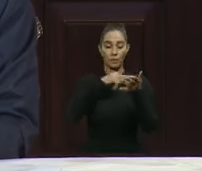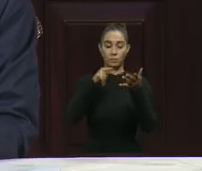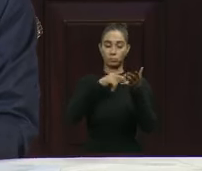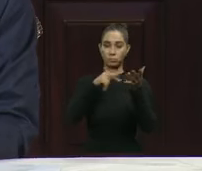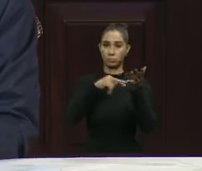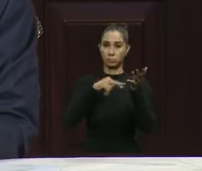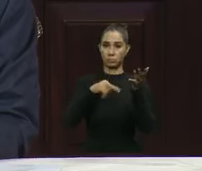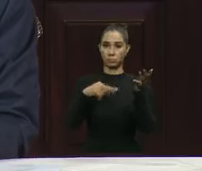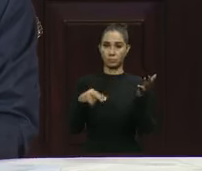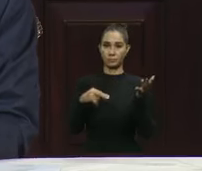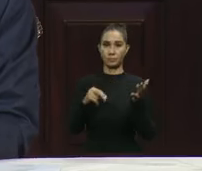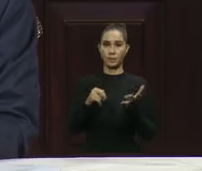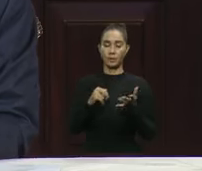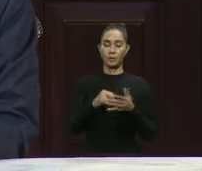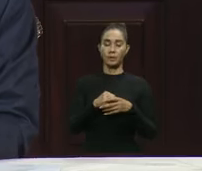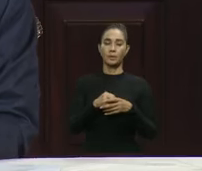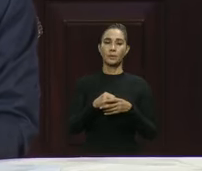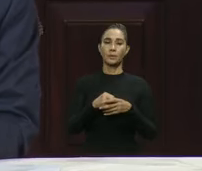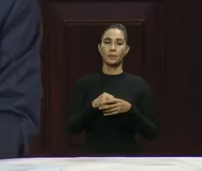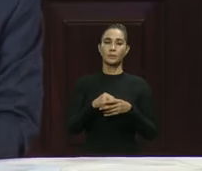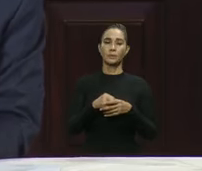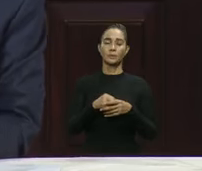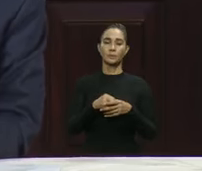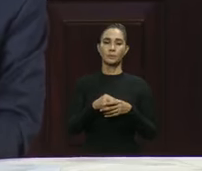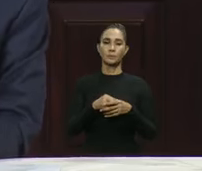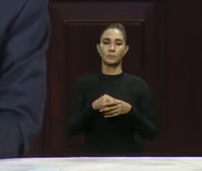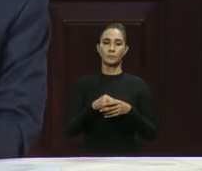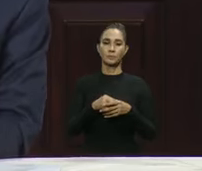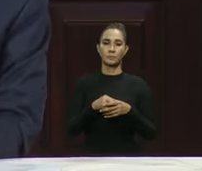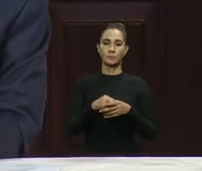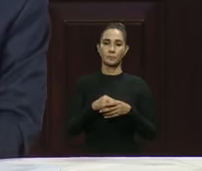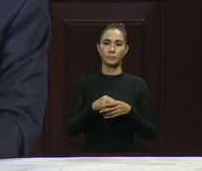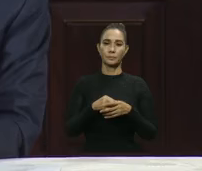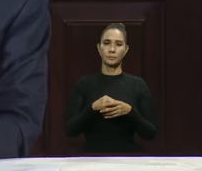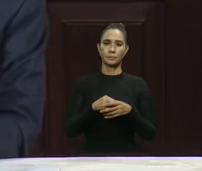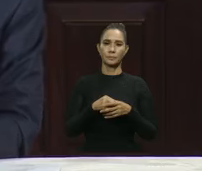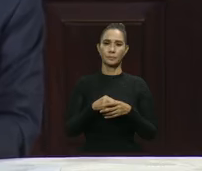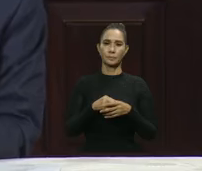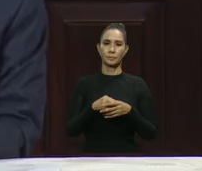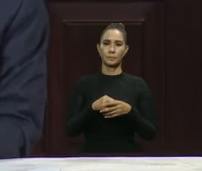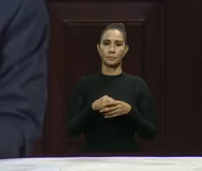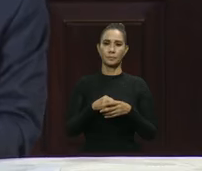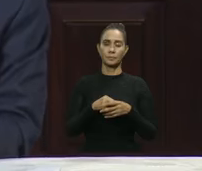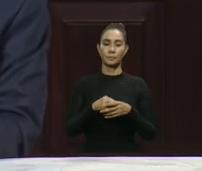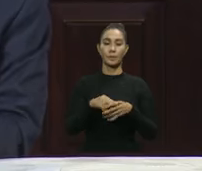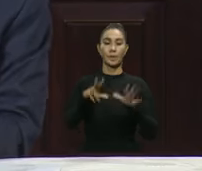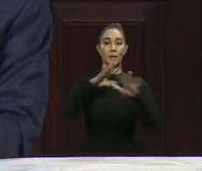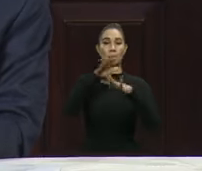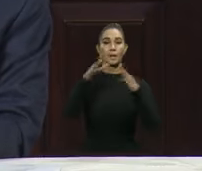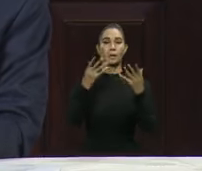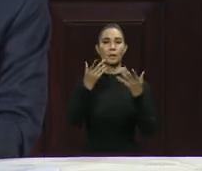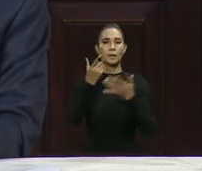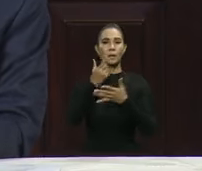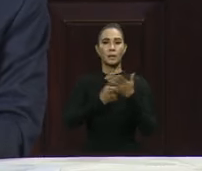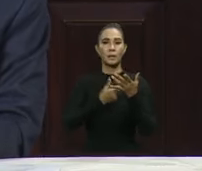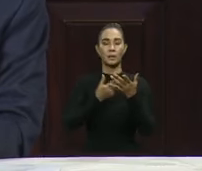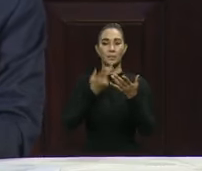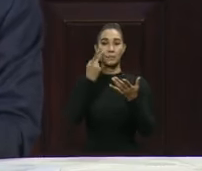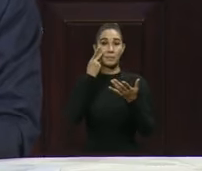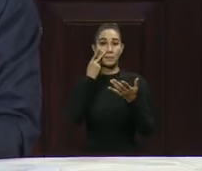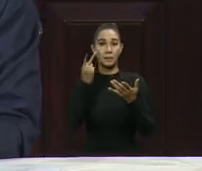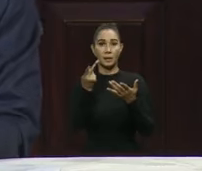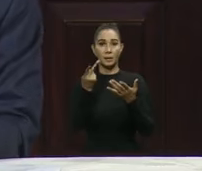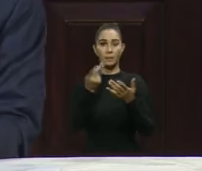publicación económica, son los escenarios más volátiles en todas las materias primas